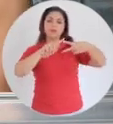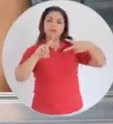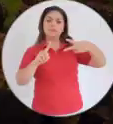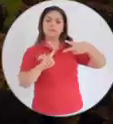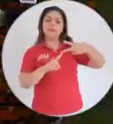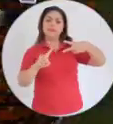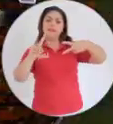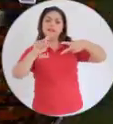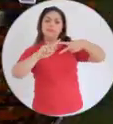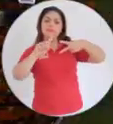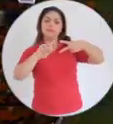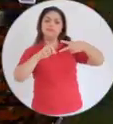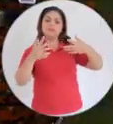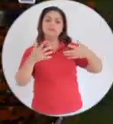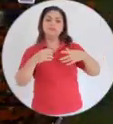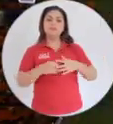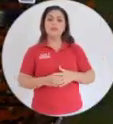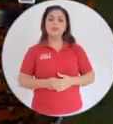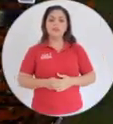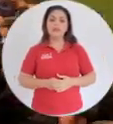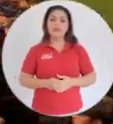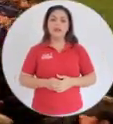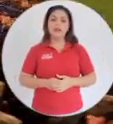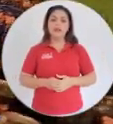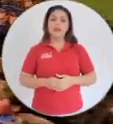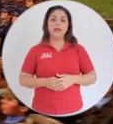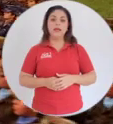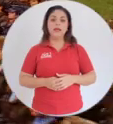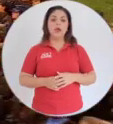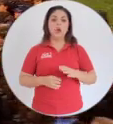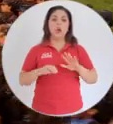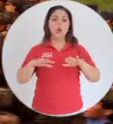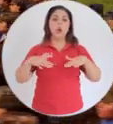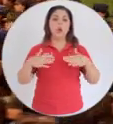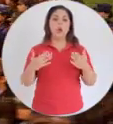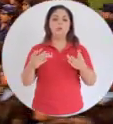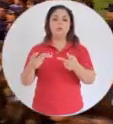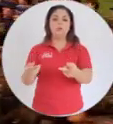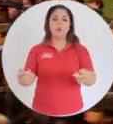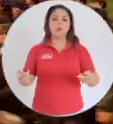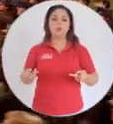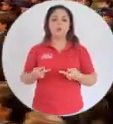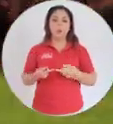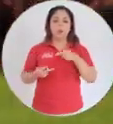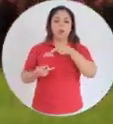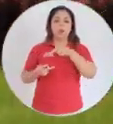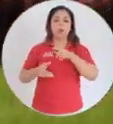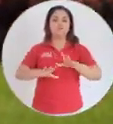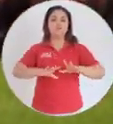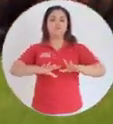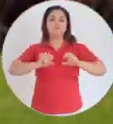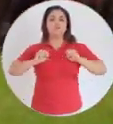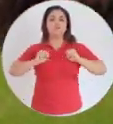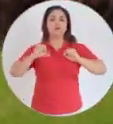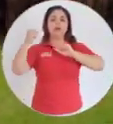El lugar que toma la figura autoritaria, ¿verdad? O sea, el autoritarismo